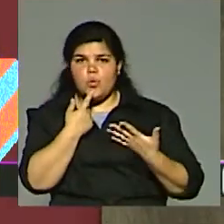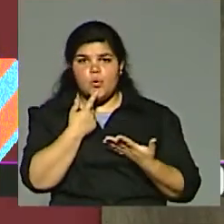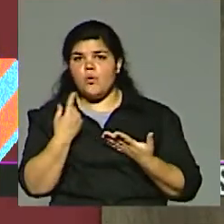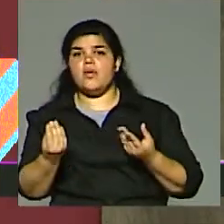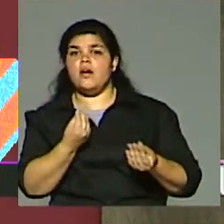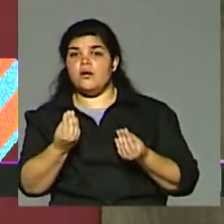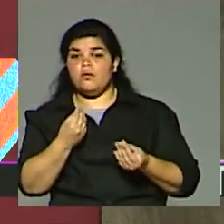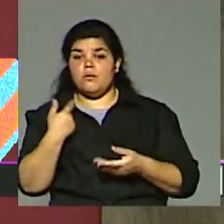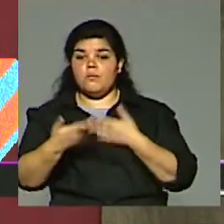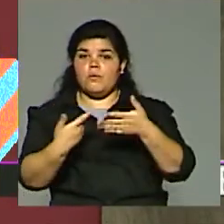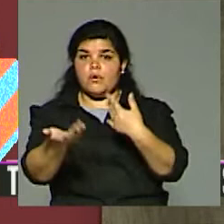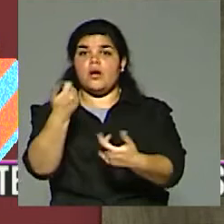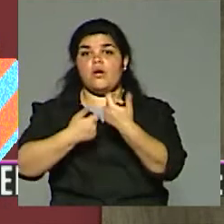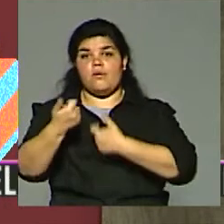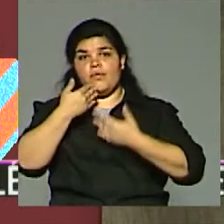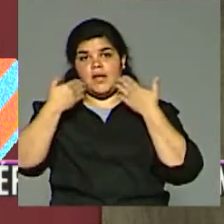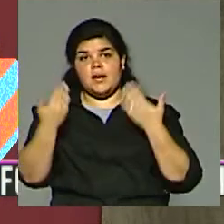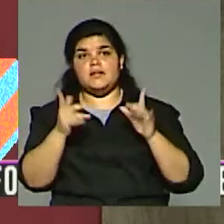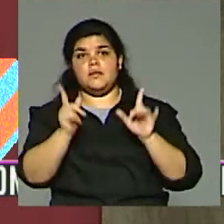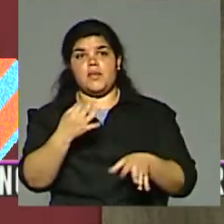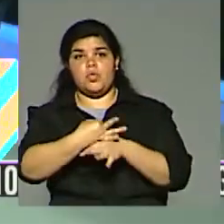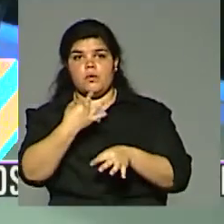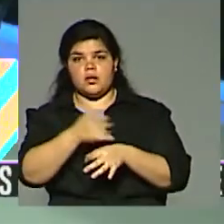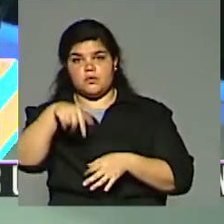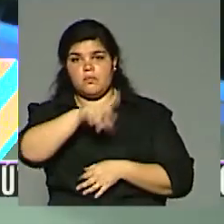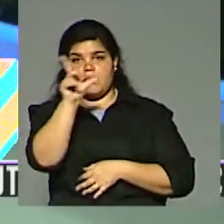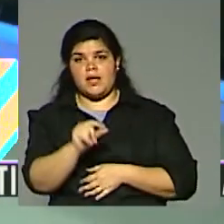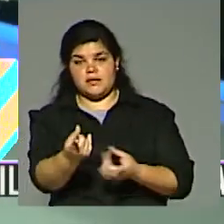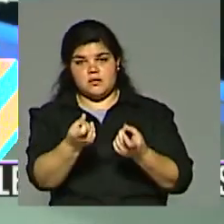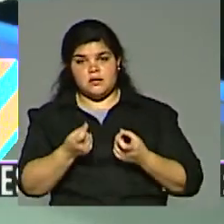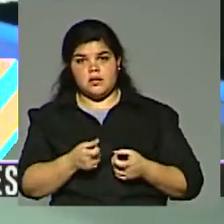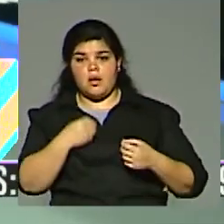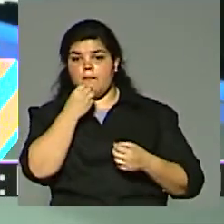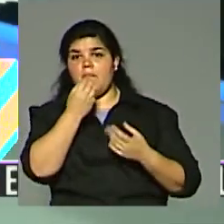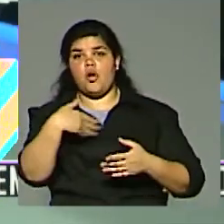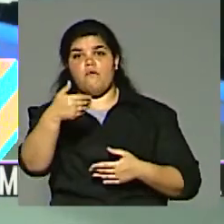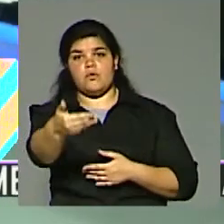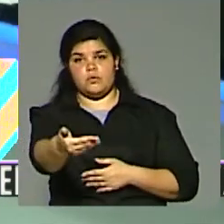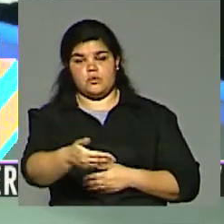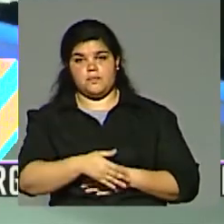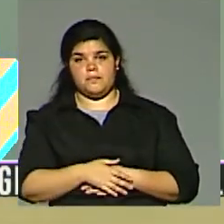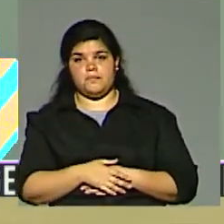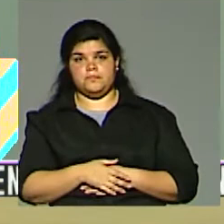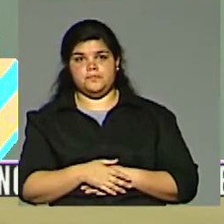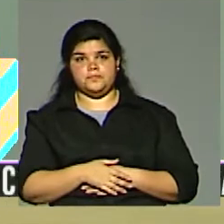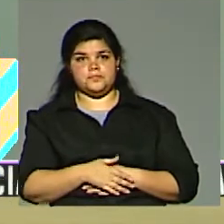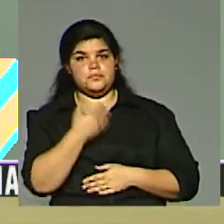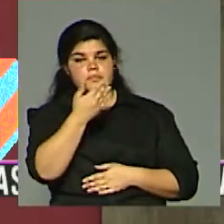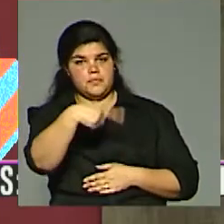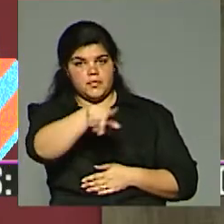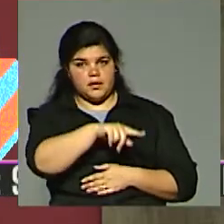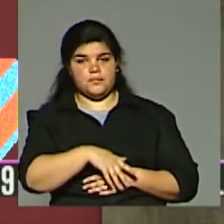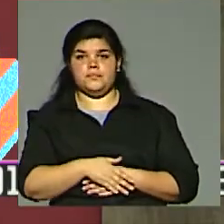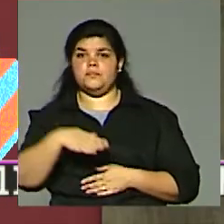todo lo que necesita la educación de nuestro país para mejorar, que ese es el objetivo que se han trazado a partir de estos cambios. Muchas gracias. Gracias a ustedes.